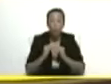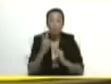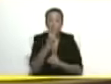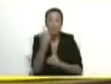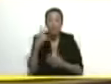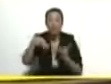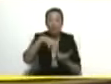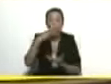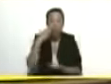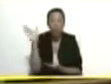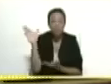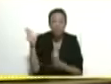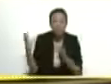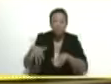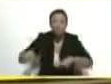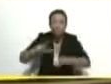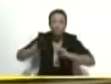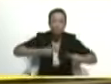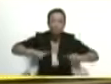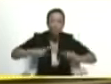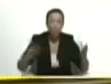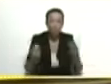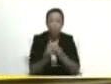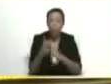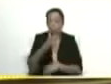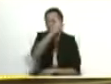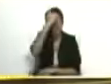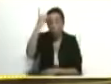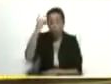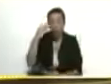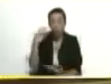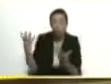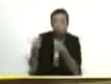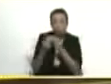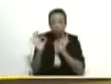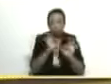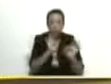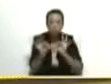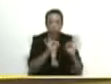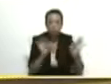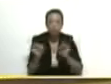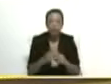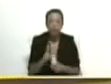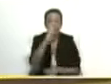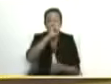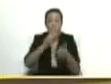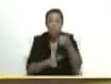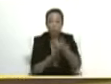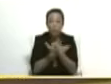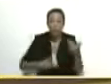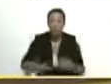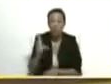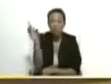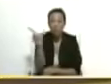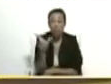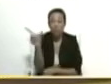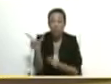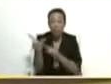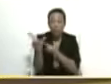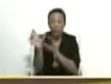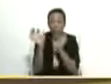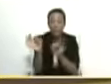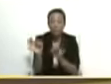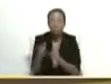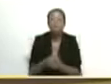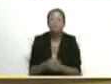Patriótico, conjuntamente con Diosdado Cabello Rondón, primer vicepresidente del Partido Socialista Unido de